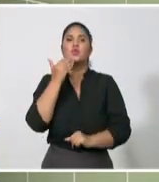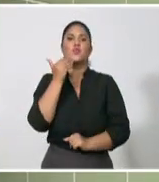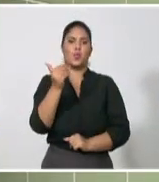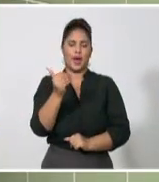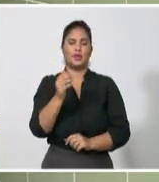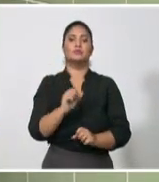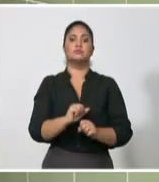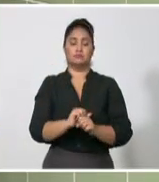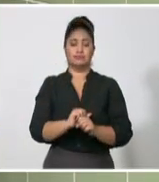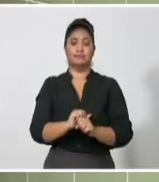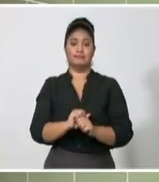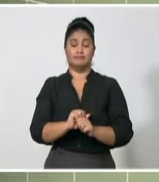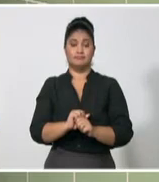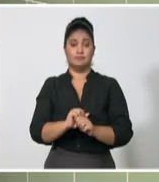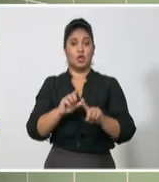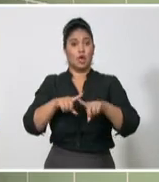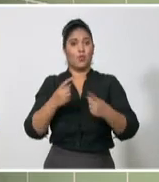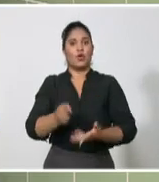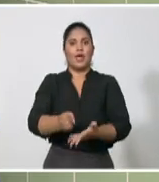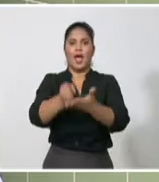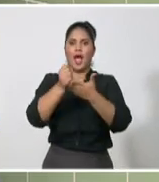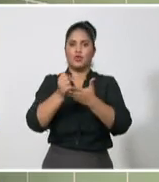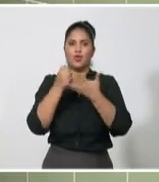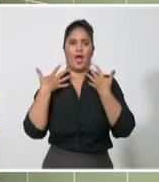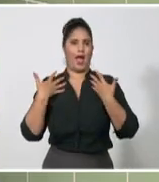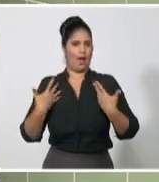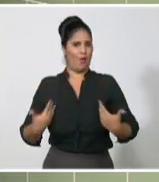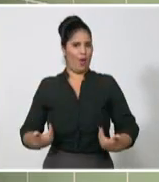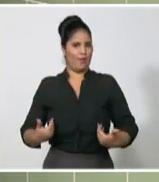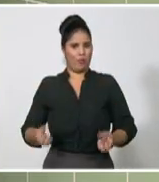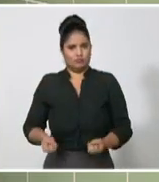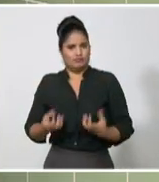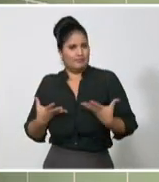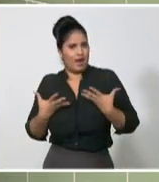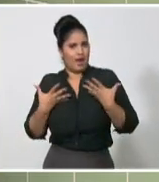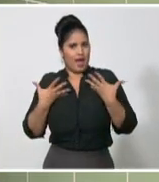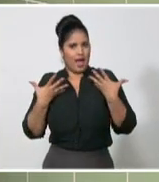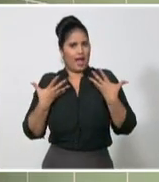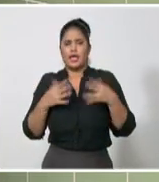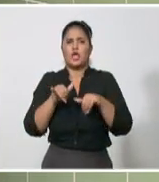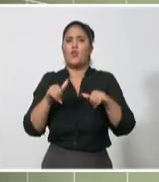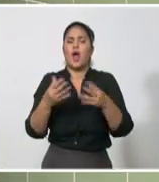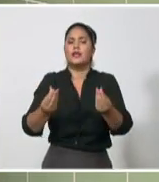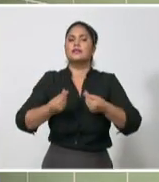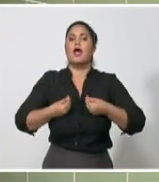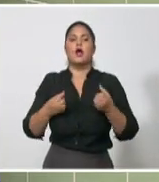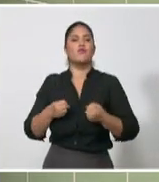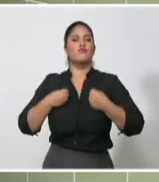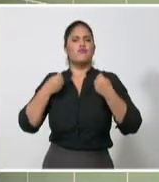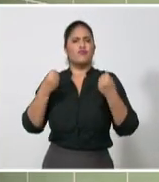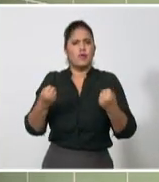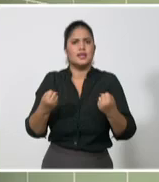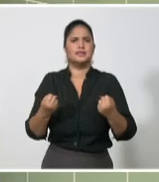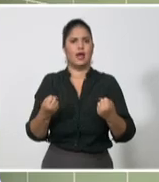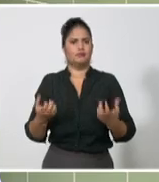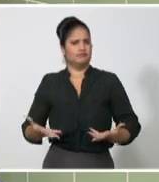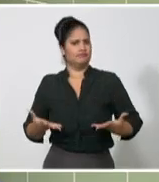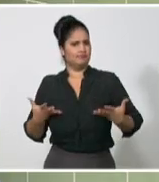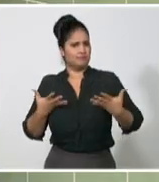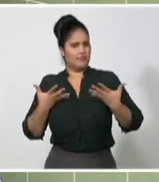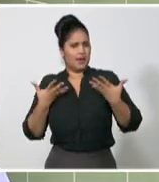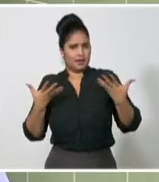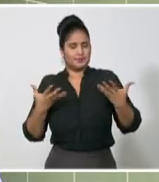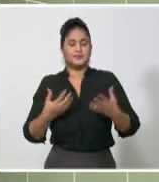refuerzo, inicialmente para la Soberana 02, pero probablemente yo me atrevo a adelantar que pudiera ser una buena dosis de refuerzo